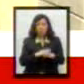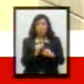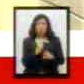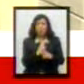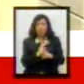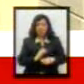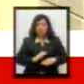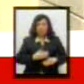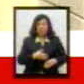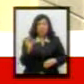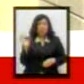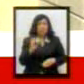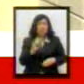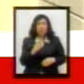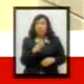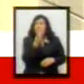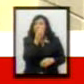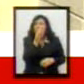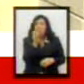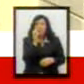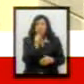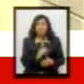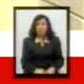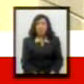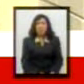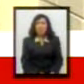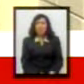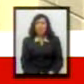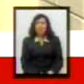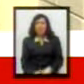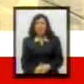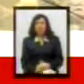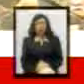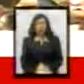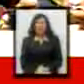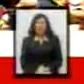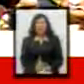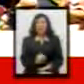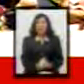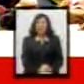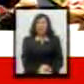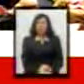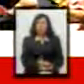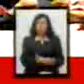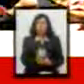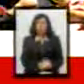del embarazo sin ningún tabú Por favor muchas